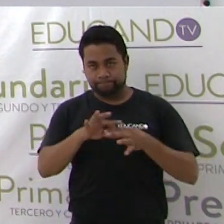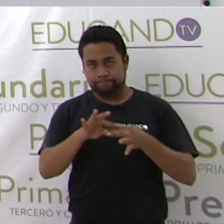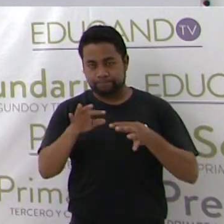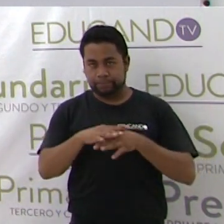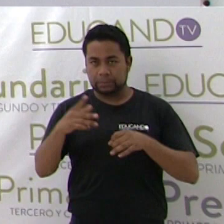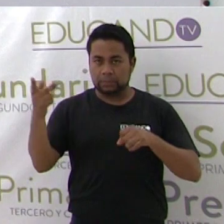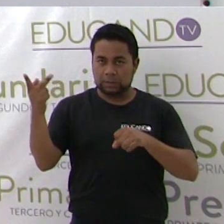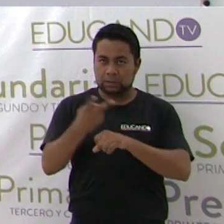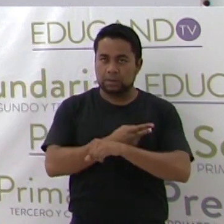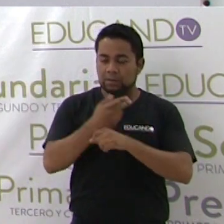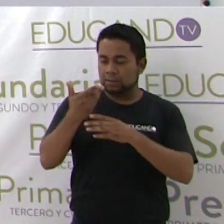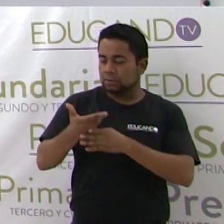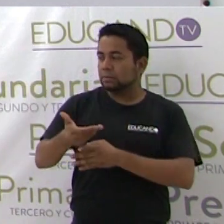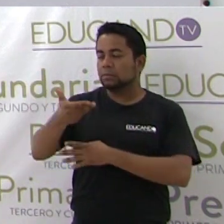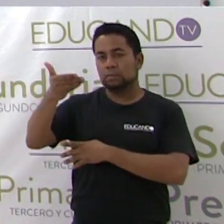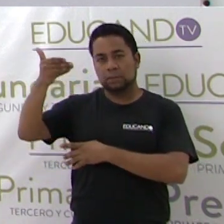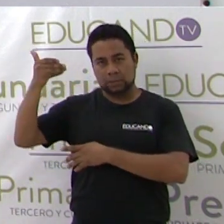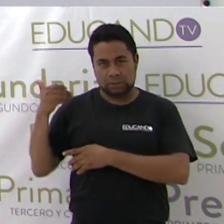pasadas,